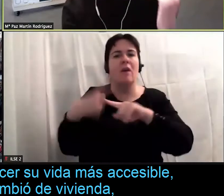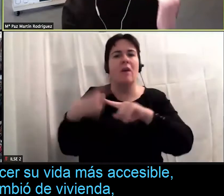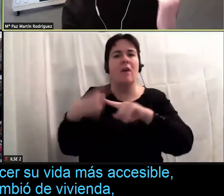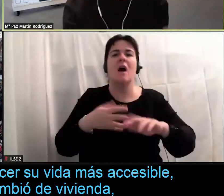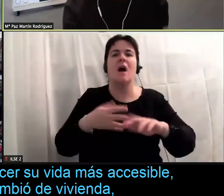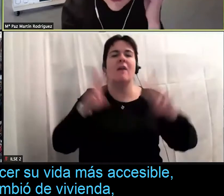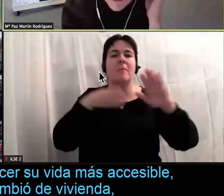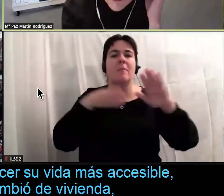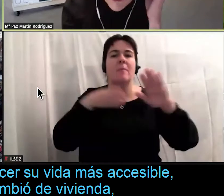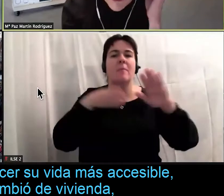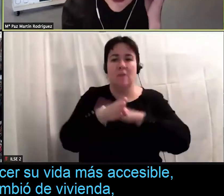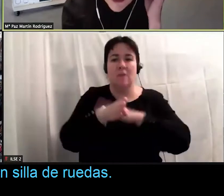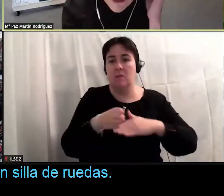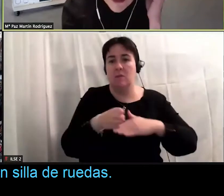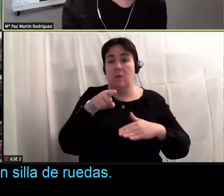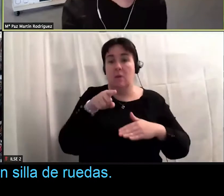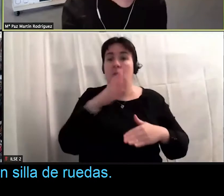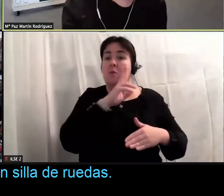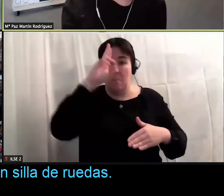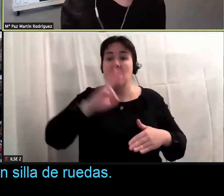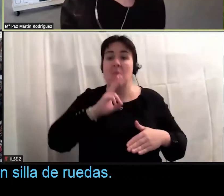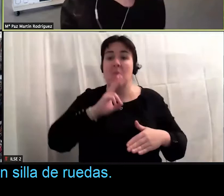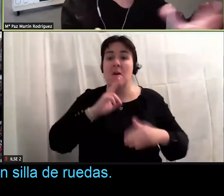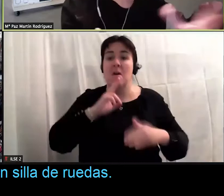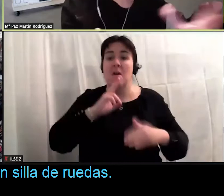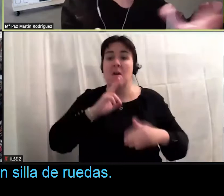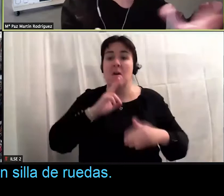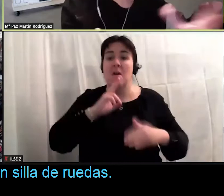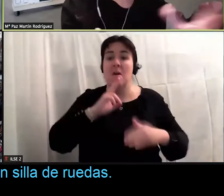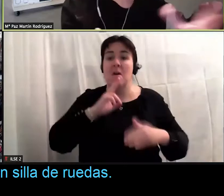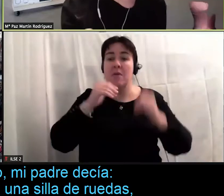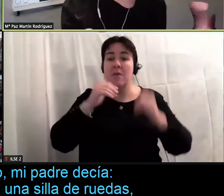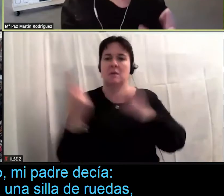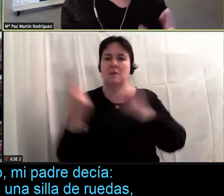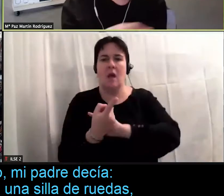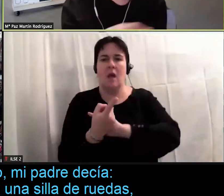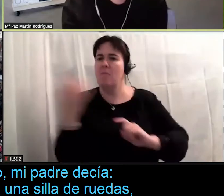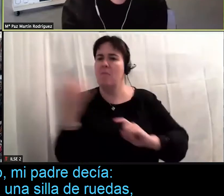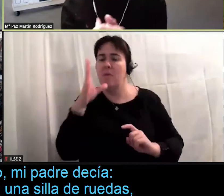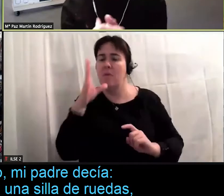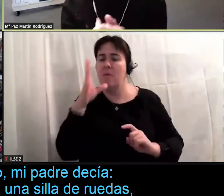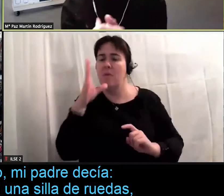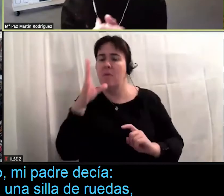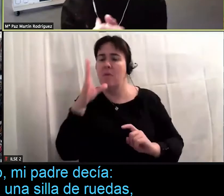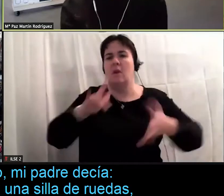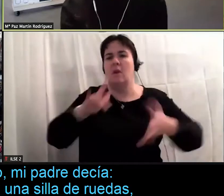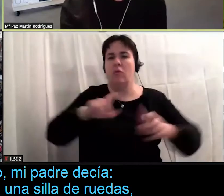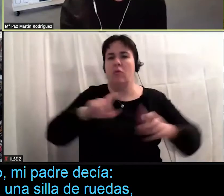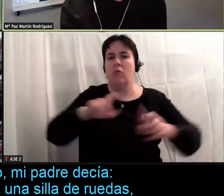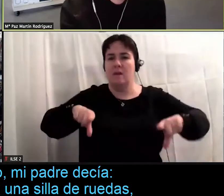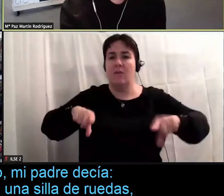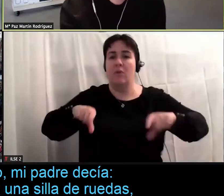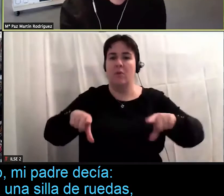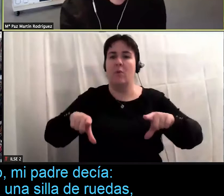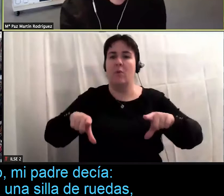cambiar de casa, de vivienda, porque al final acabó en silla de ruedas, o sea, estas cosas. Pero no solamente eso, es que mi padre, que era un hombre